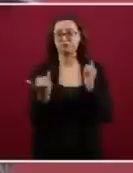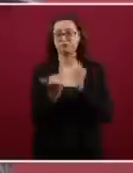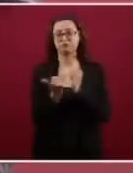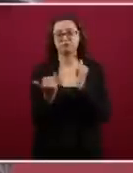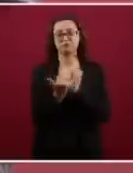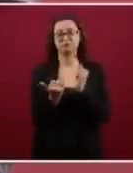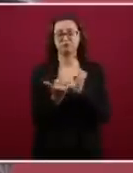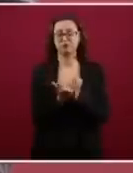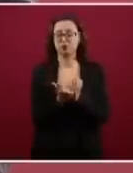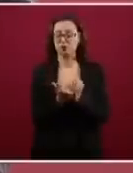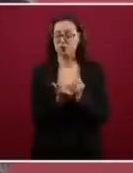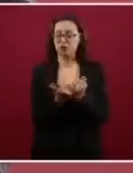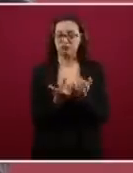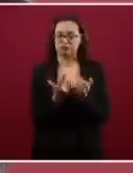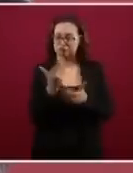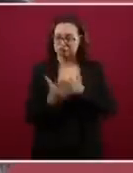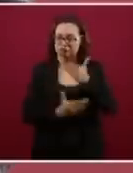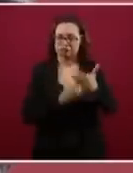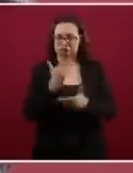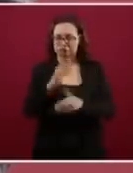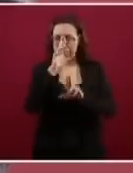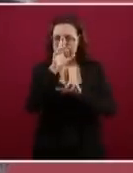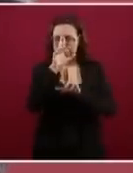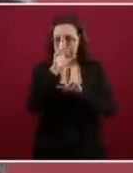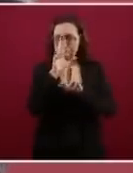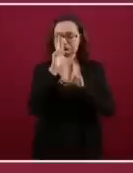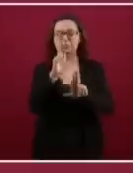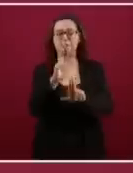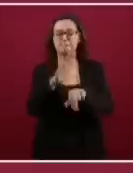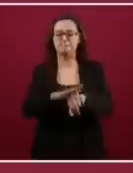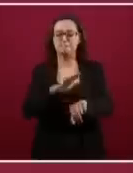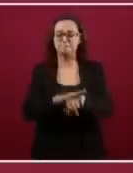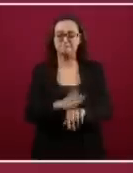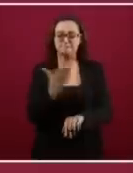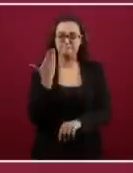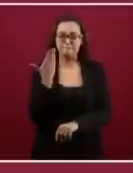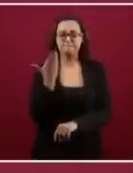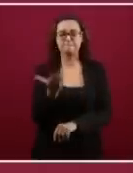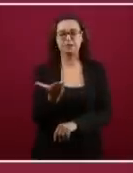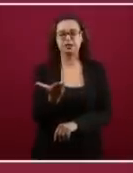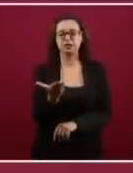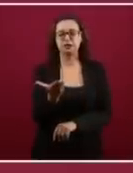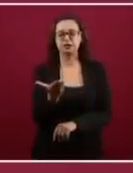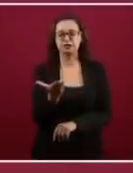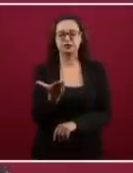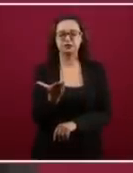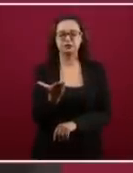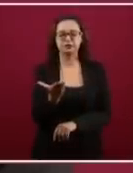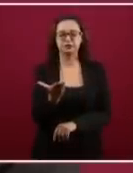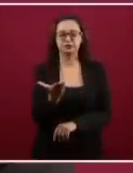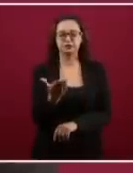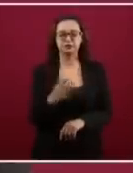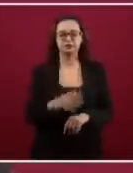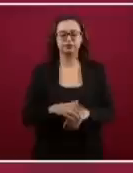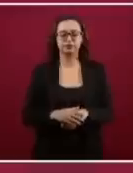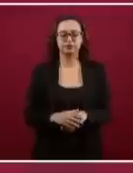respeto, estoy planteando el que se